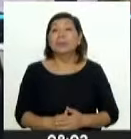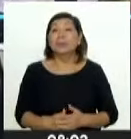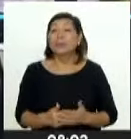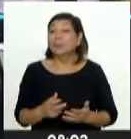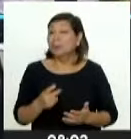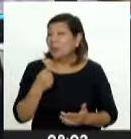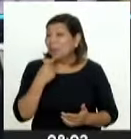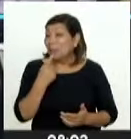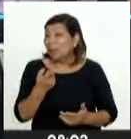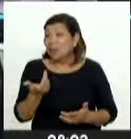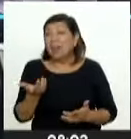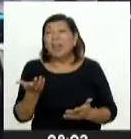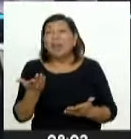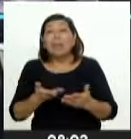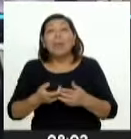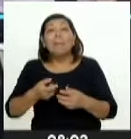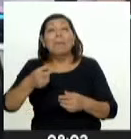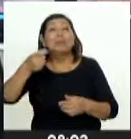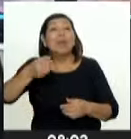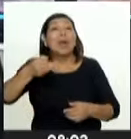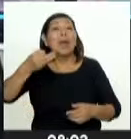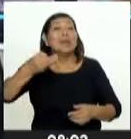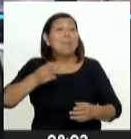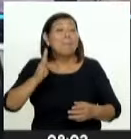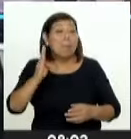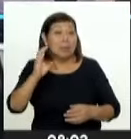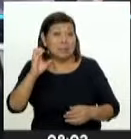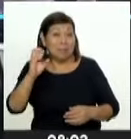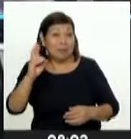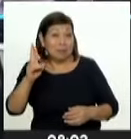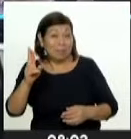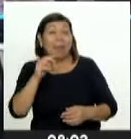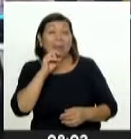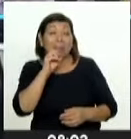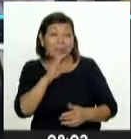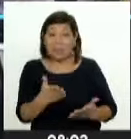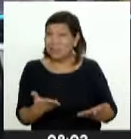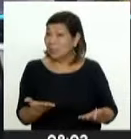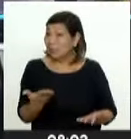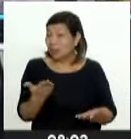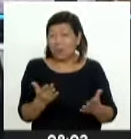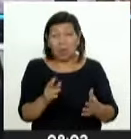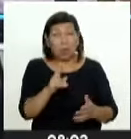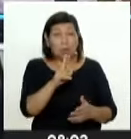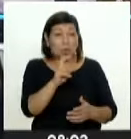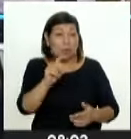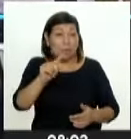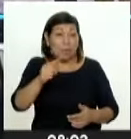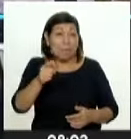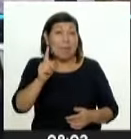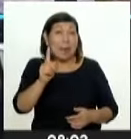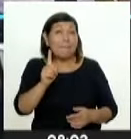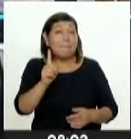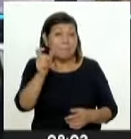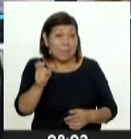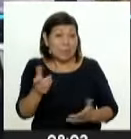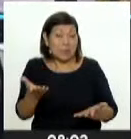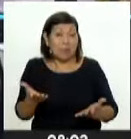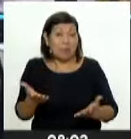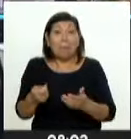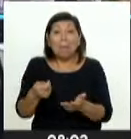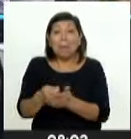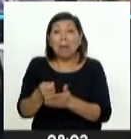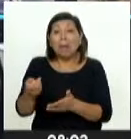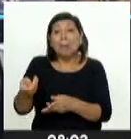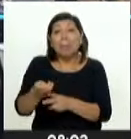no lo digo yo, lo dicen las entidades especializadas. El mismo Banco Central, el ASBS, estiman que alrededor de 200.000 personas cada año dejan de